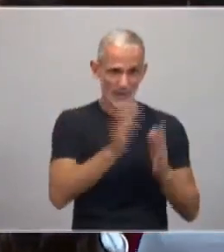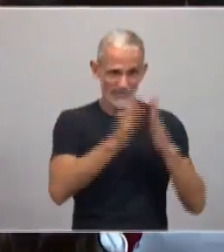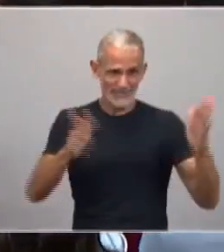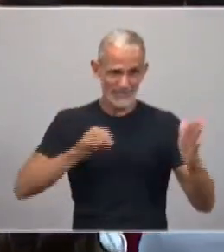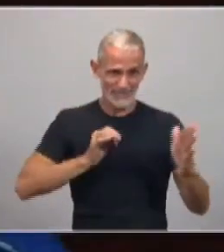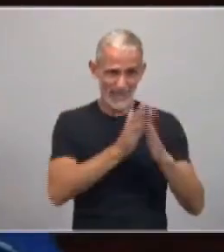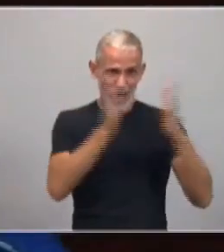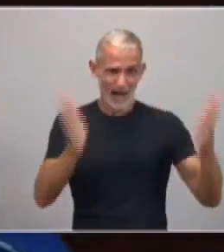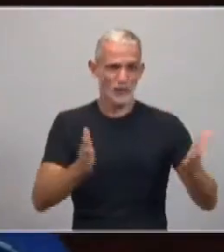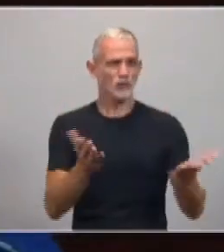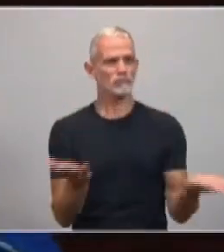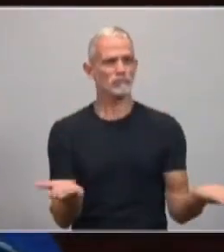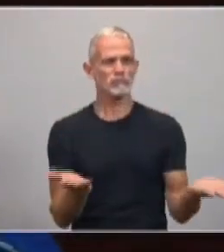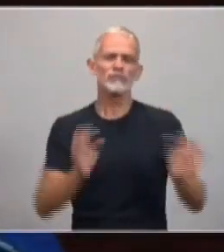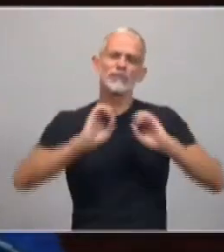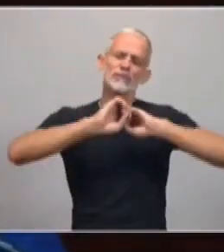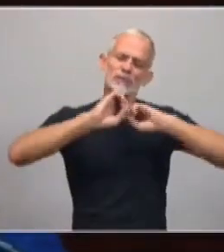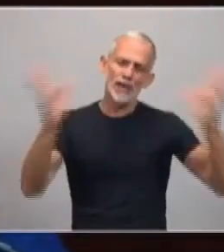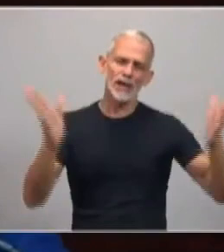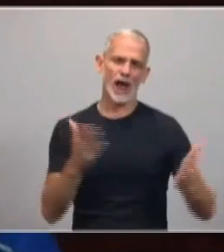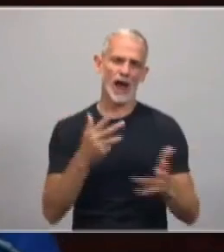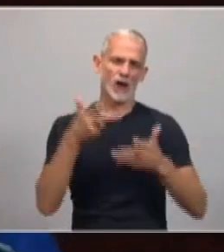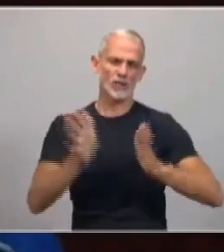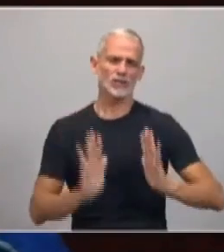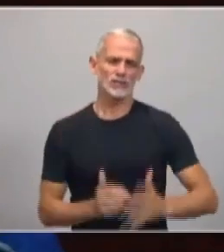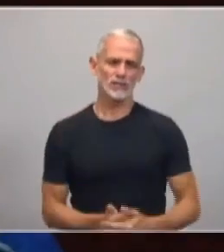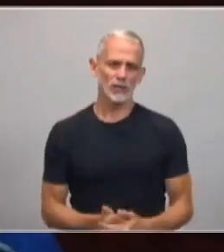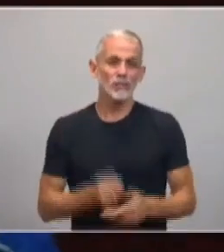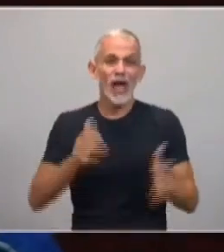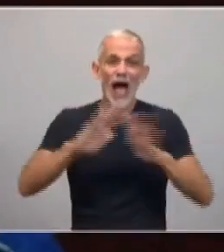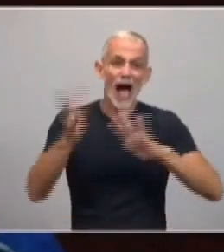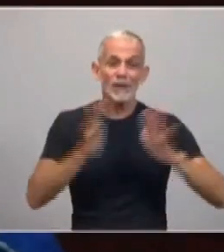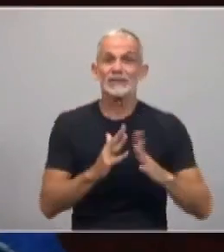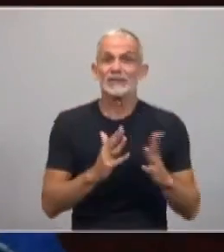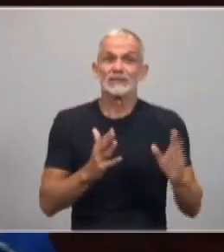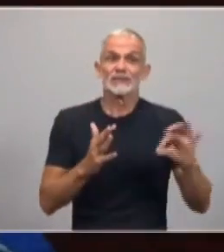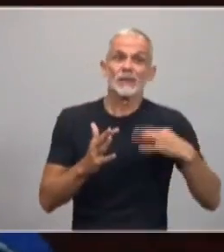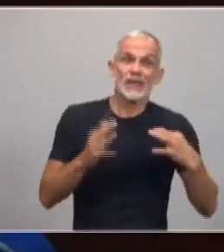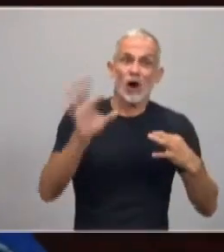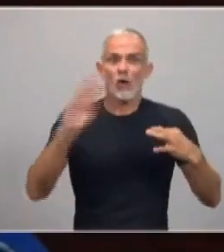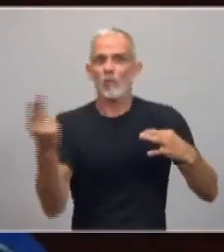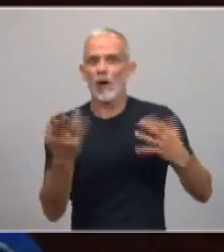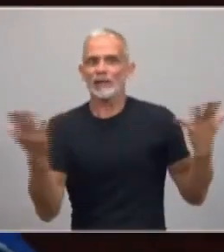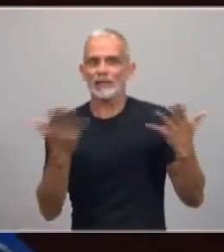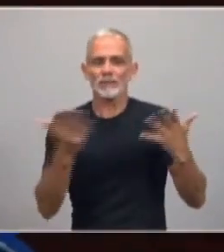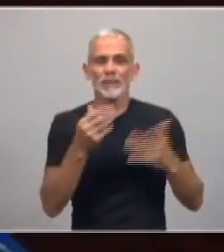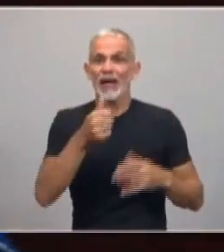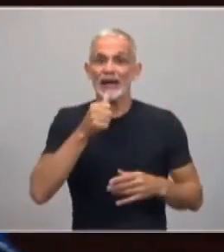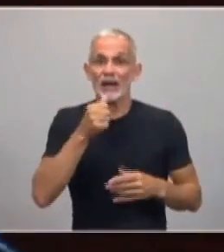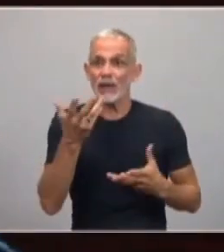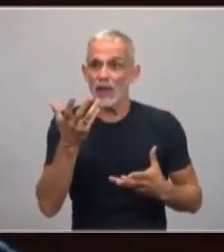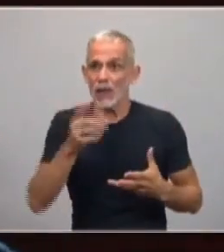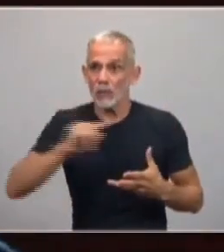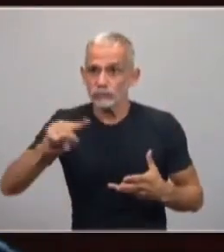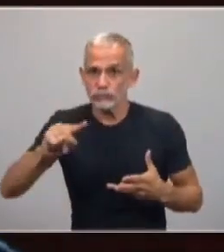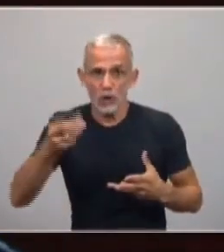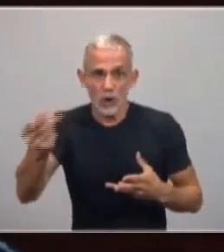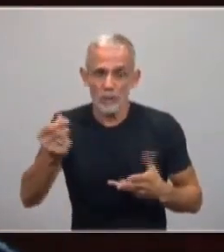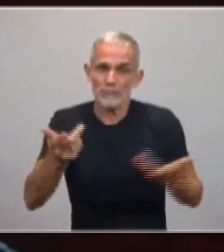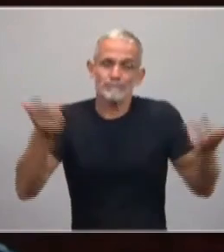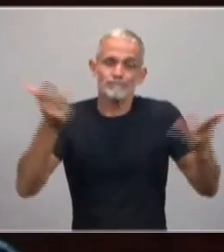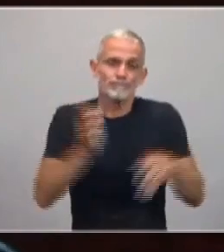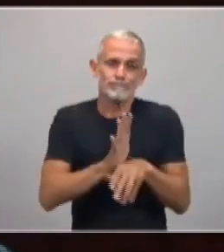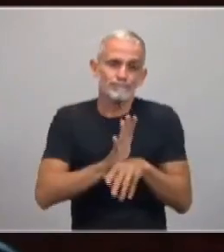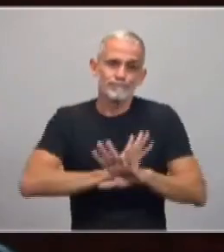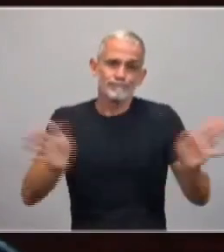bimestre. Seamos claros, a veces es debido a muerte. No poder acceder a un medicamento necesario significa